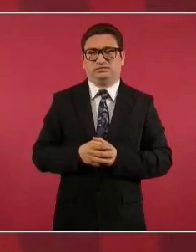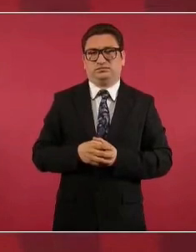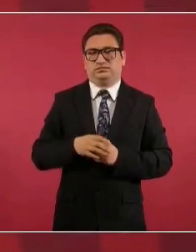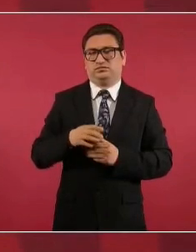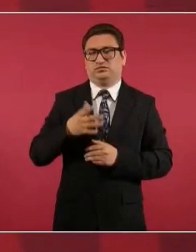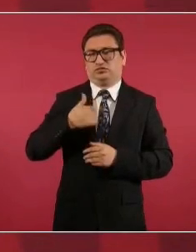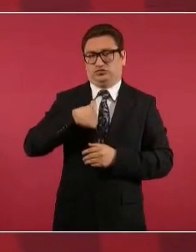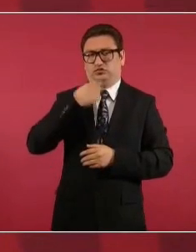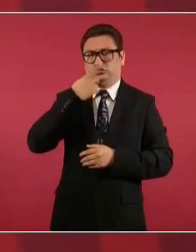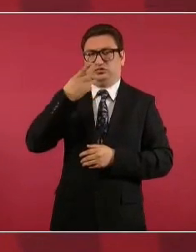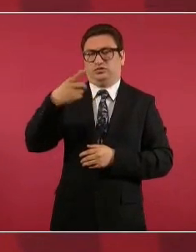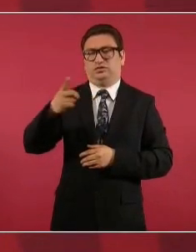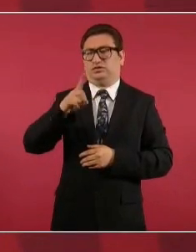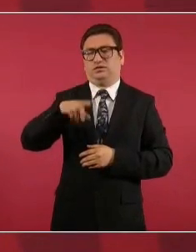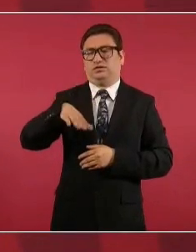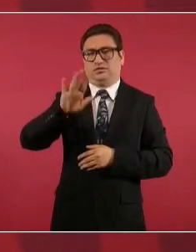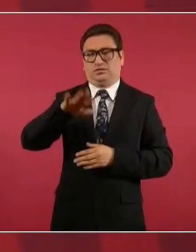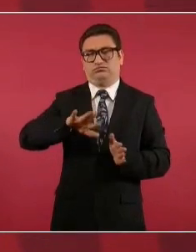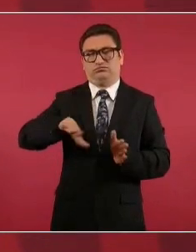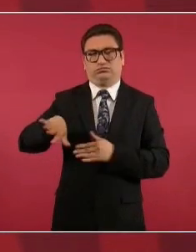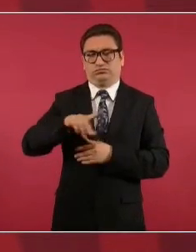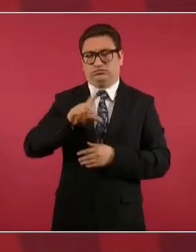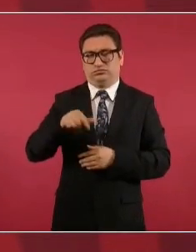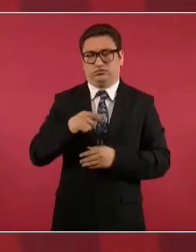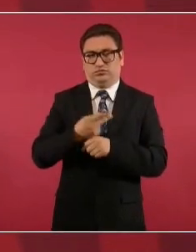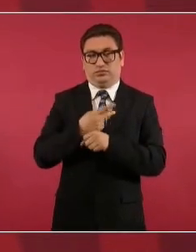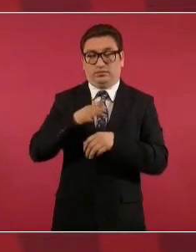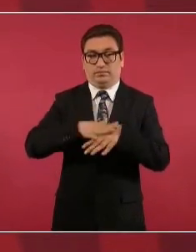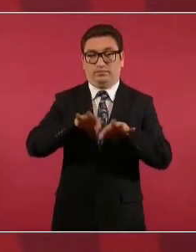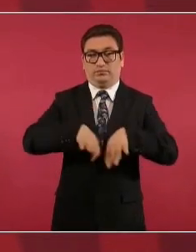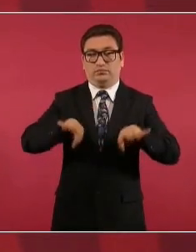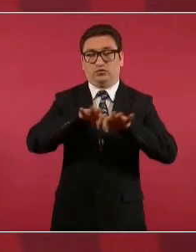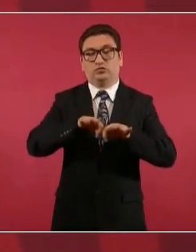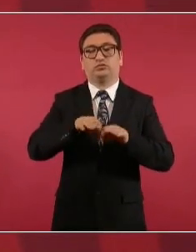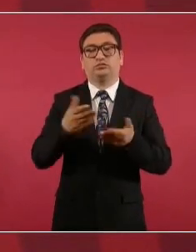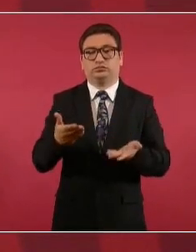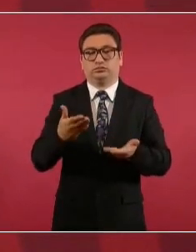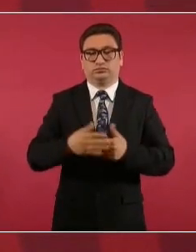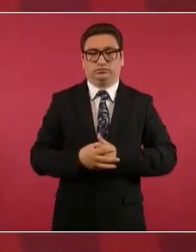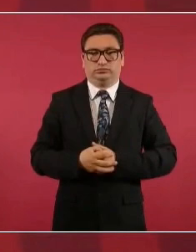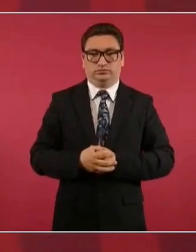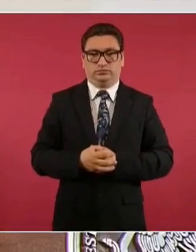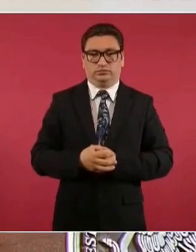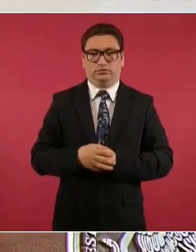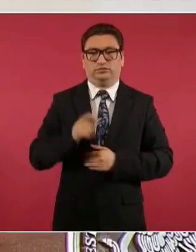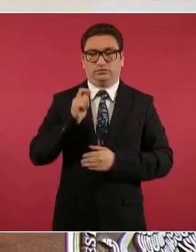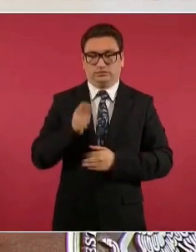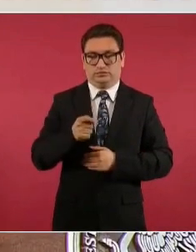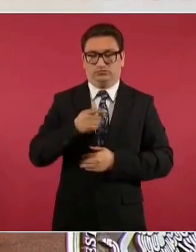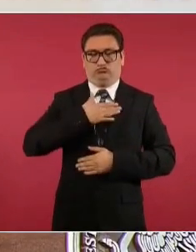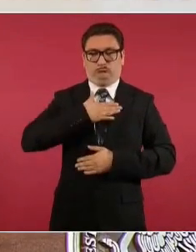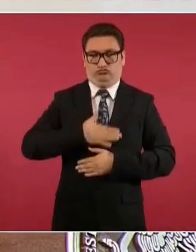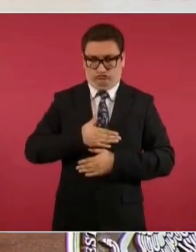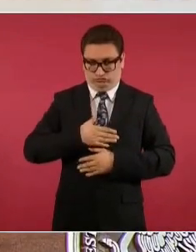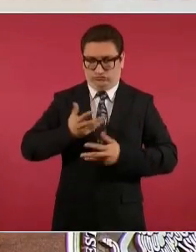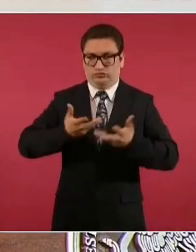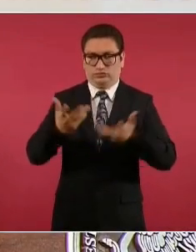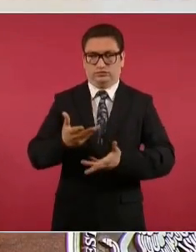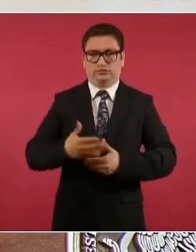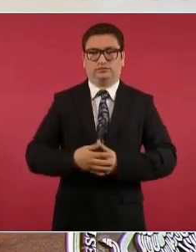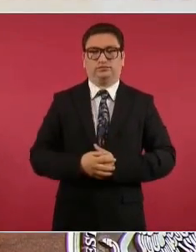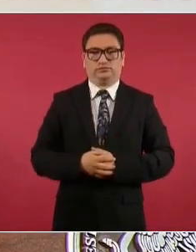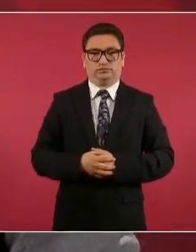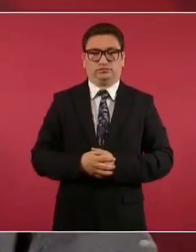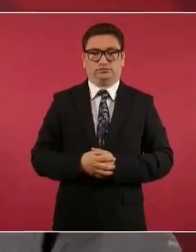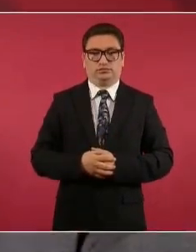les diría es secundario. Aquí lo importante es que se está haciendo justicia